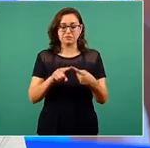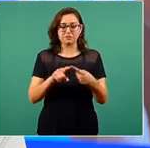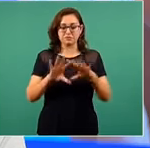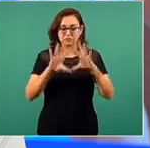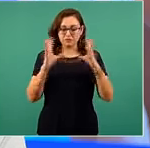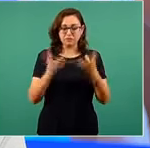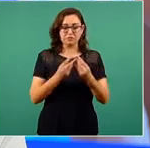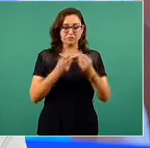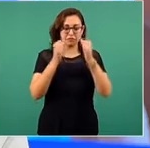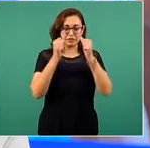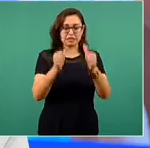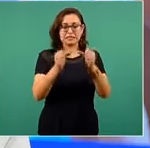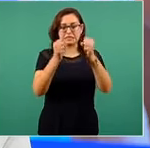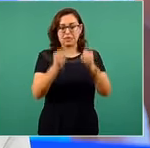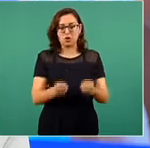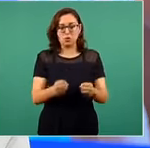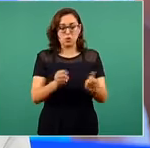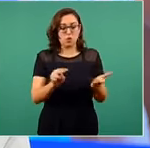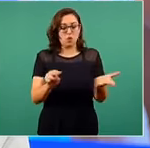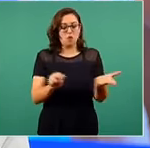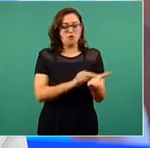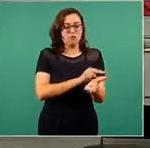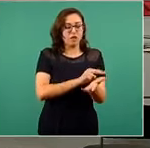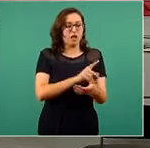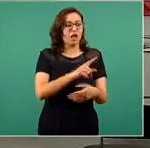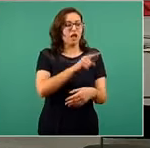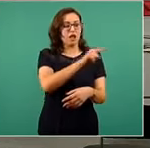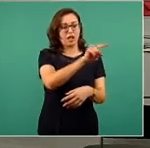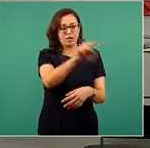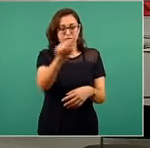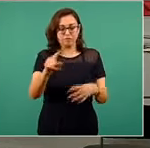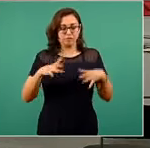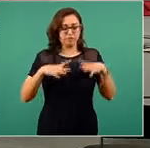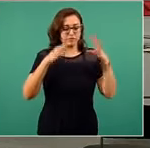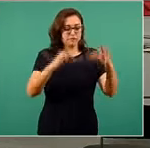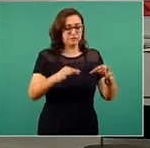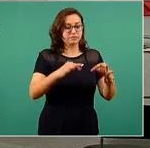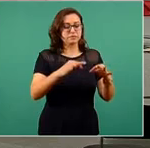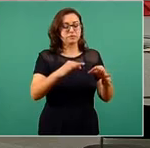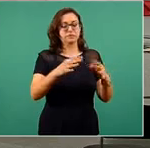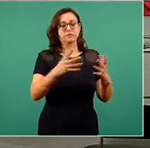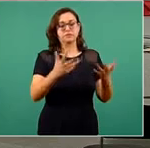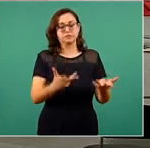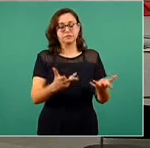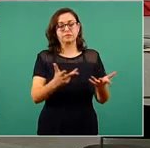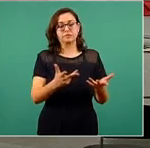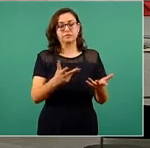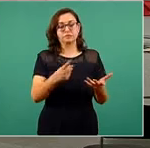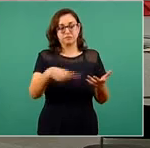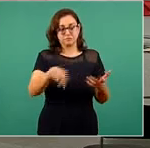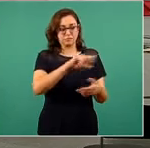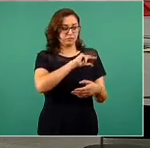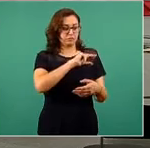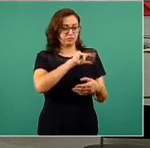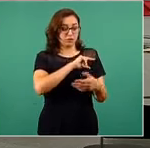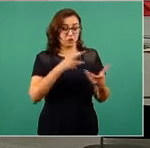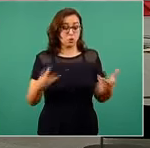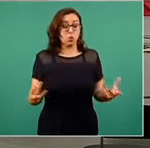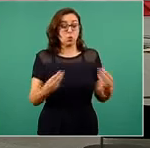integrales en los que firmas privadas, generalmente de nueva creación, algunas, como está documentado, ligadas a